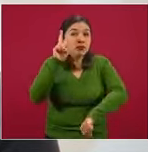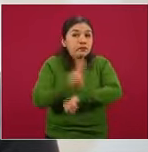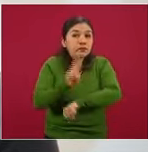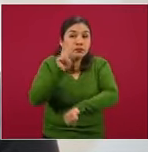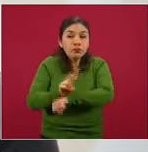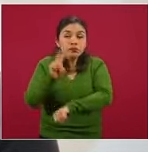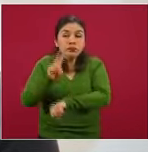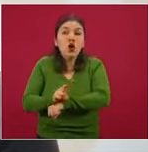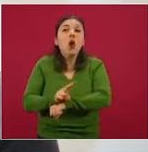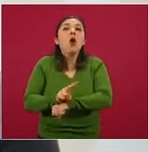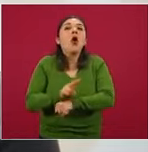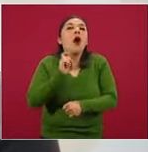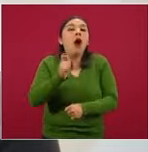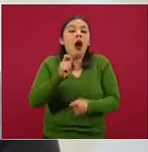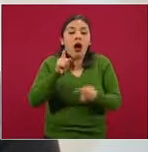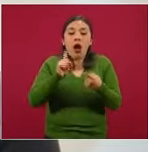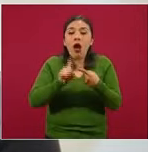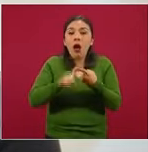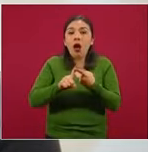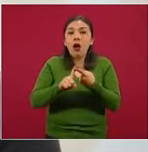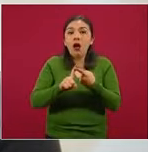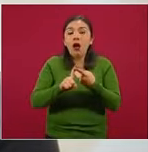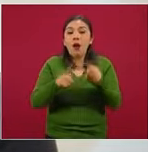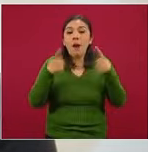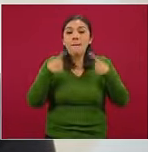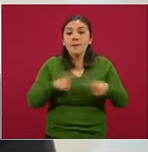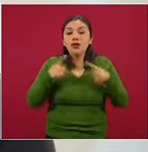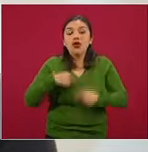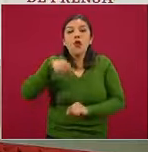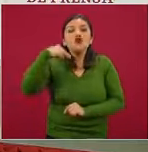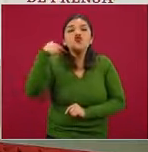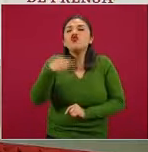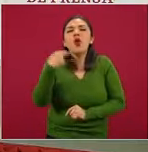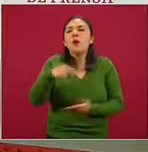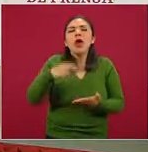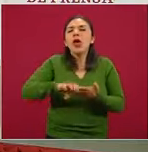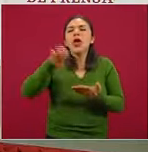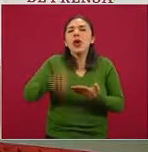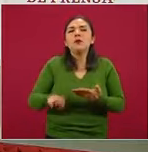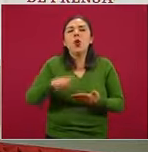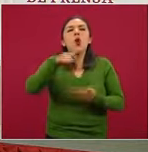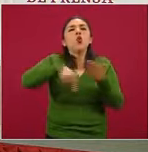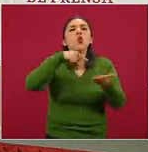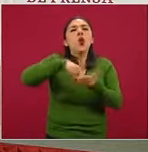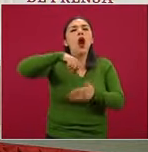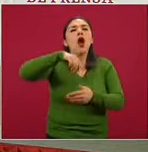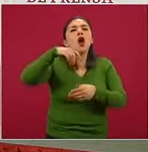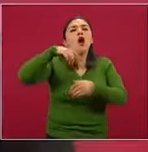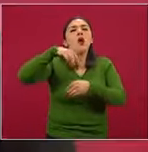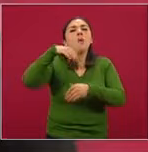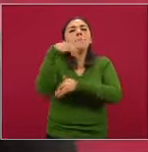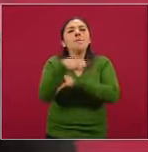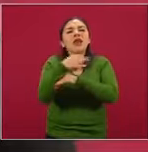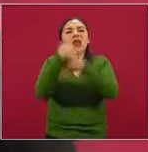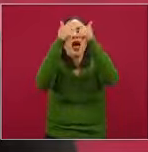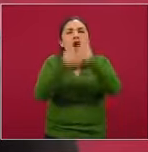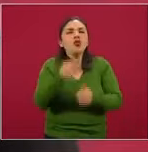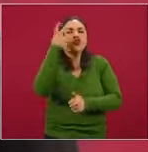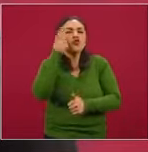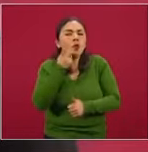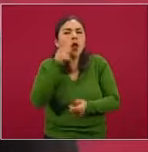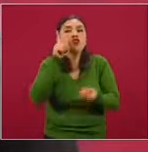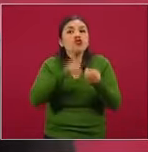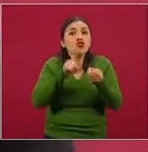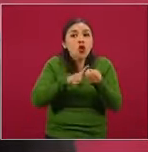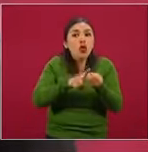vigilancia la variable en que el nombre, por ejemplo, del albergue o del refugio, o en su